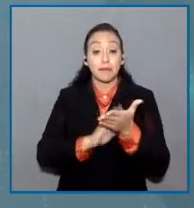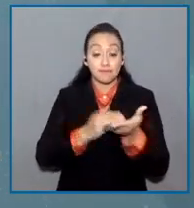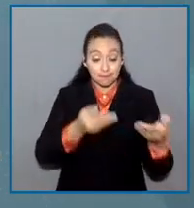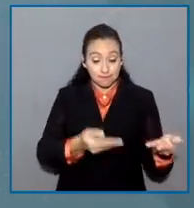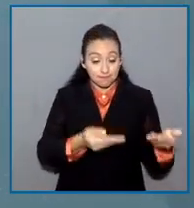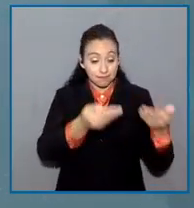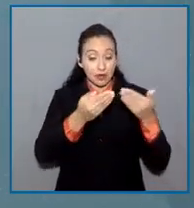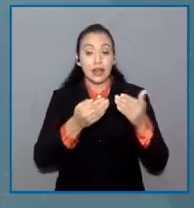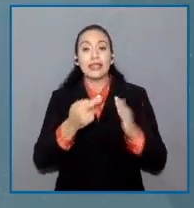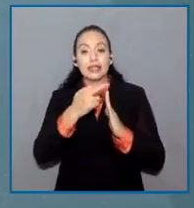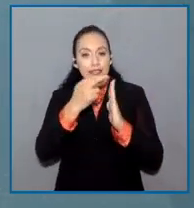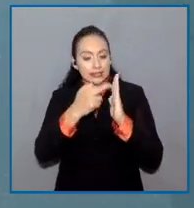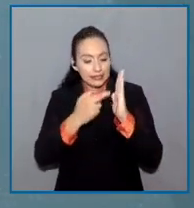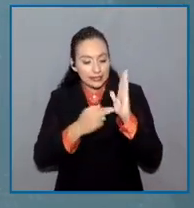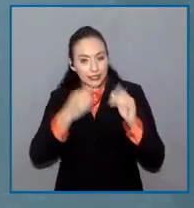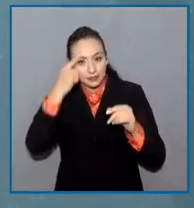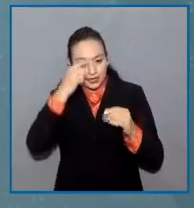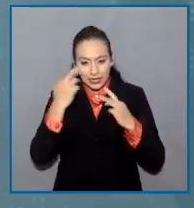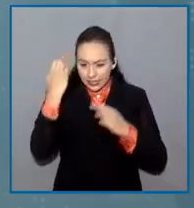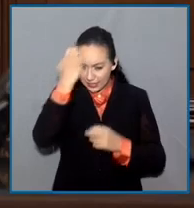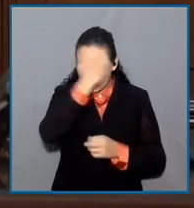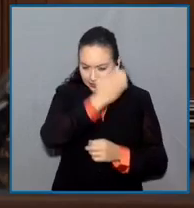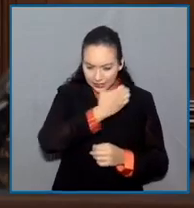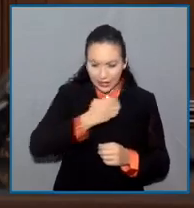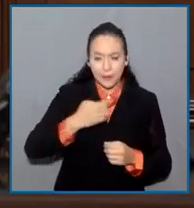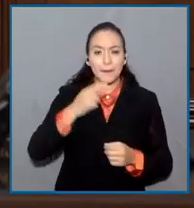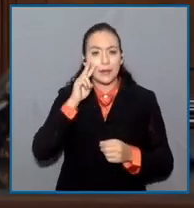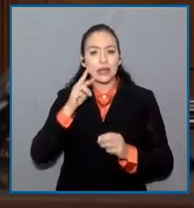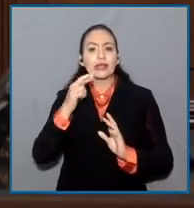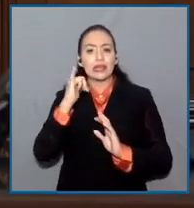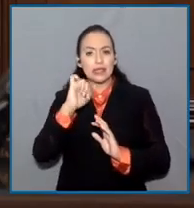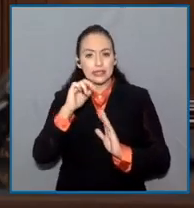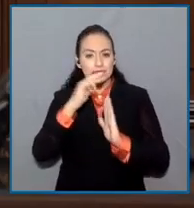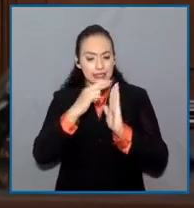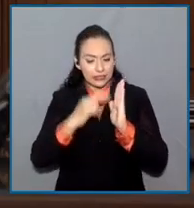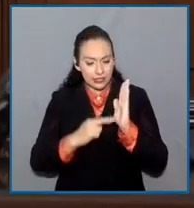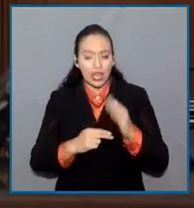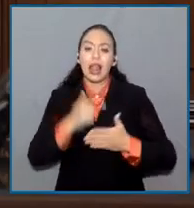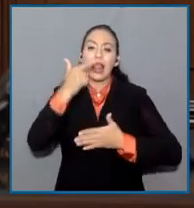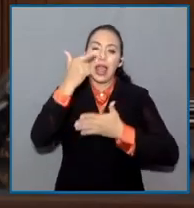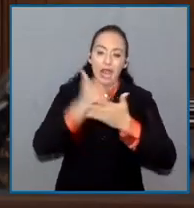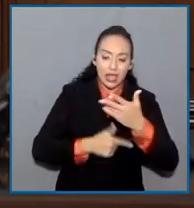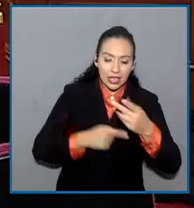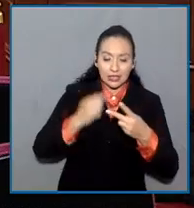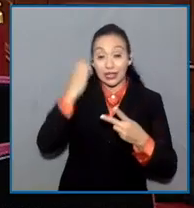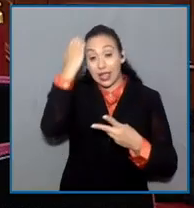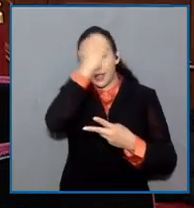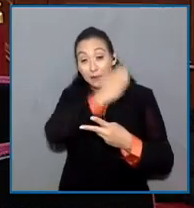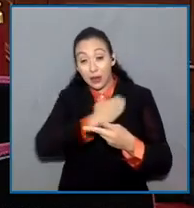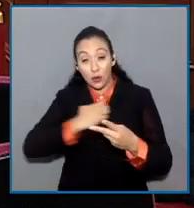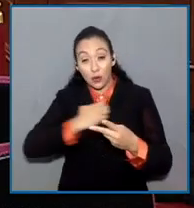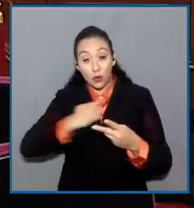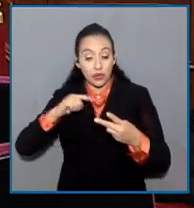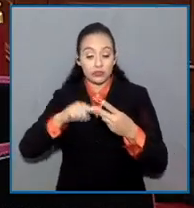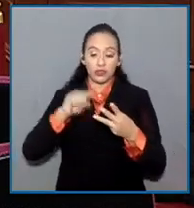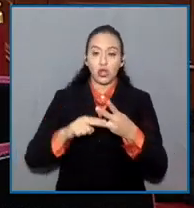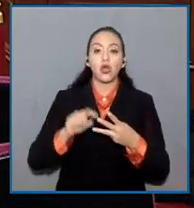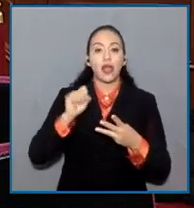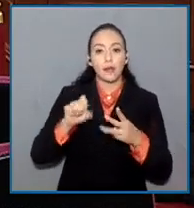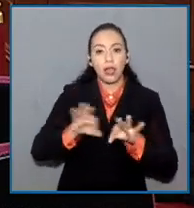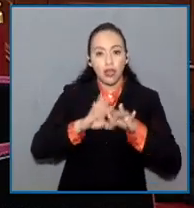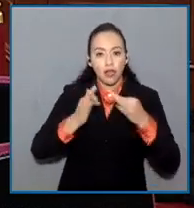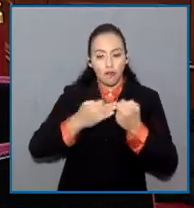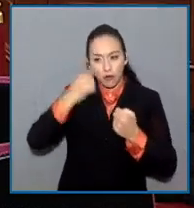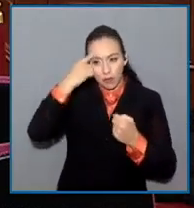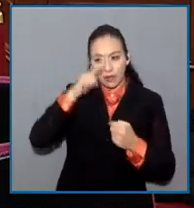y verificación de requisitos, la impugnación de listados, la evaluación de idoneidad, así como la insaculación y aprobación de los listados